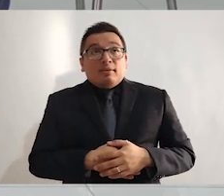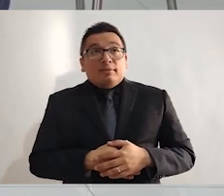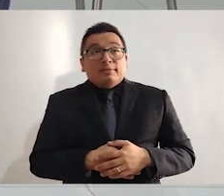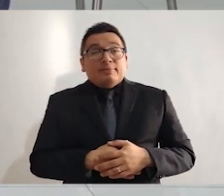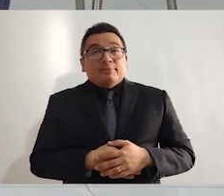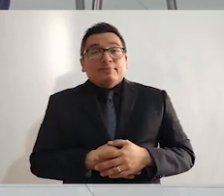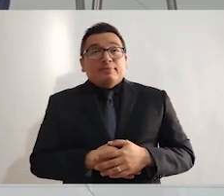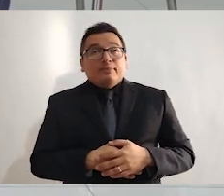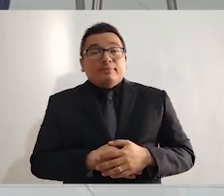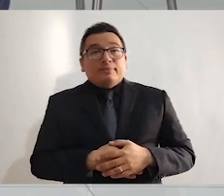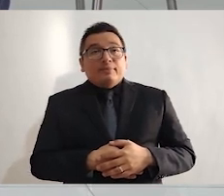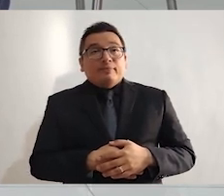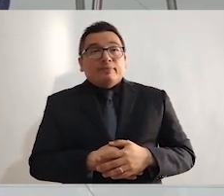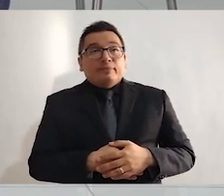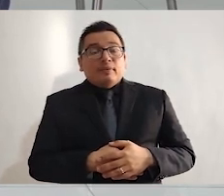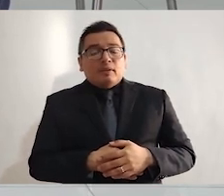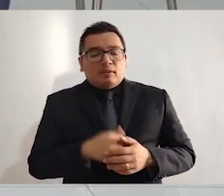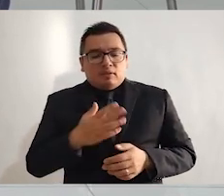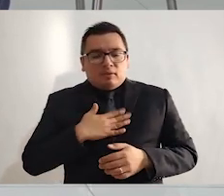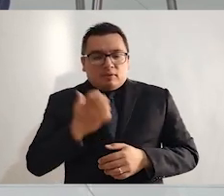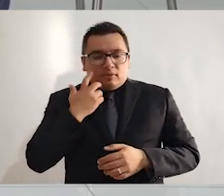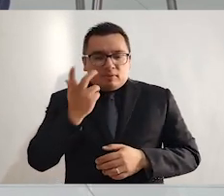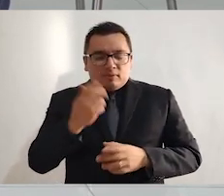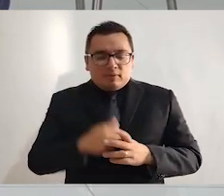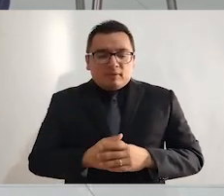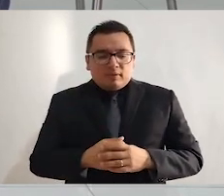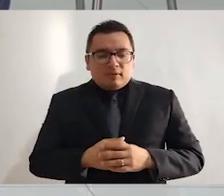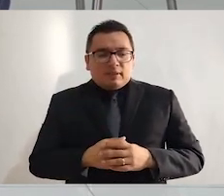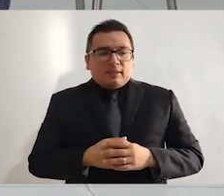Pues, ¿qué me gustaría vivir?